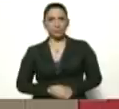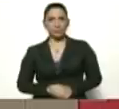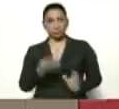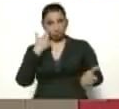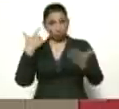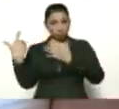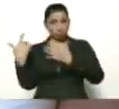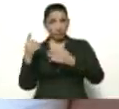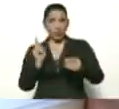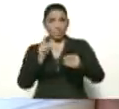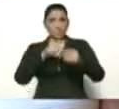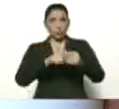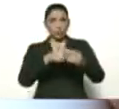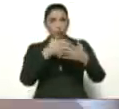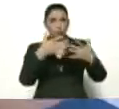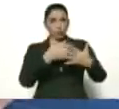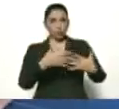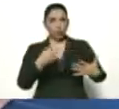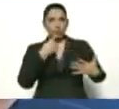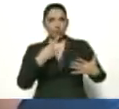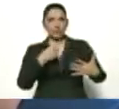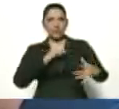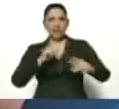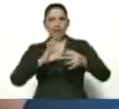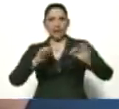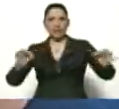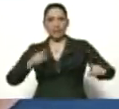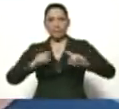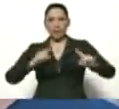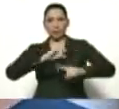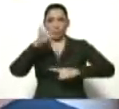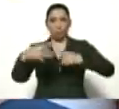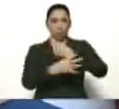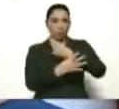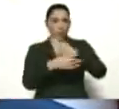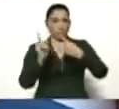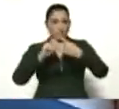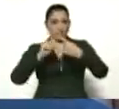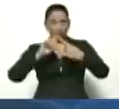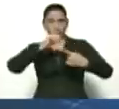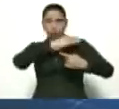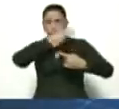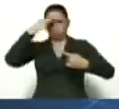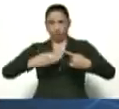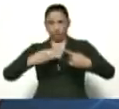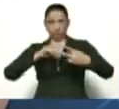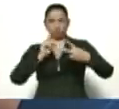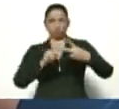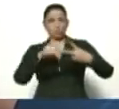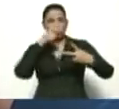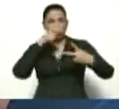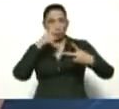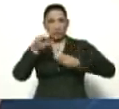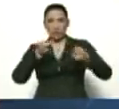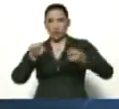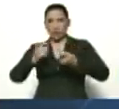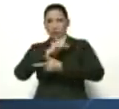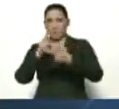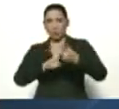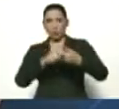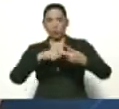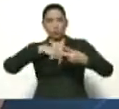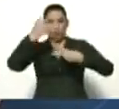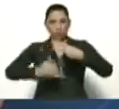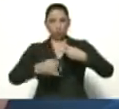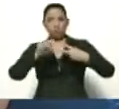adjunto en el contrato se enseñara la cadena de mando juan guaidó comandante jefe supervisor general del proyecto sergio vergara